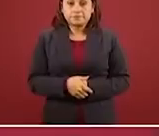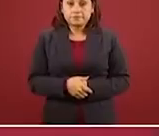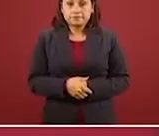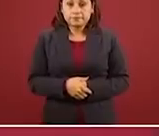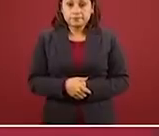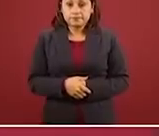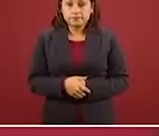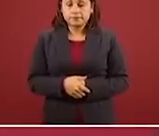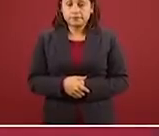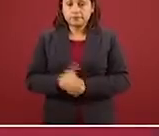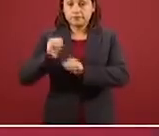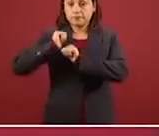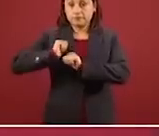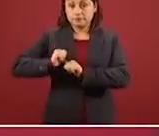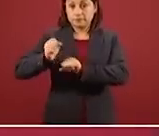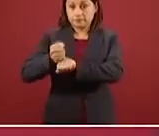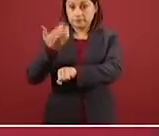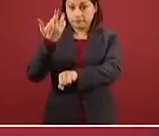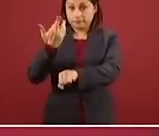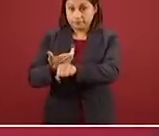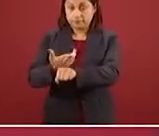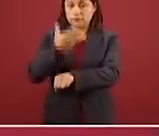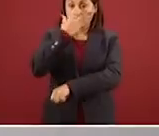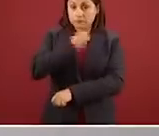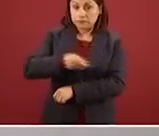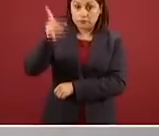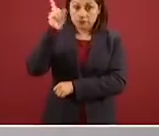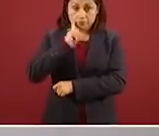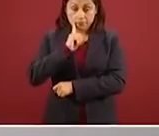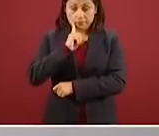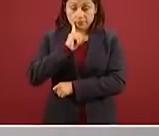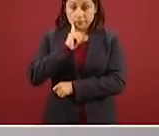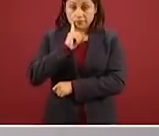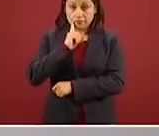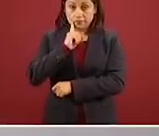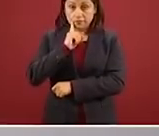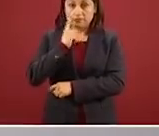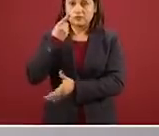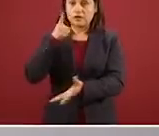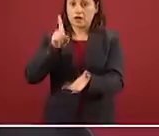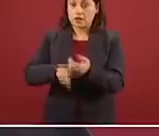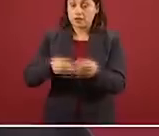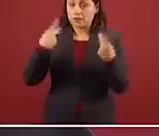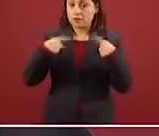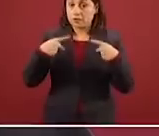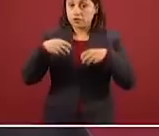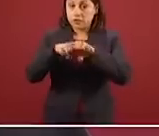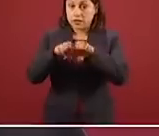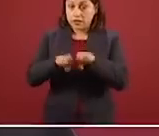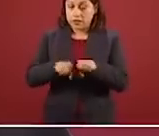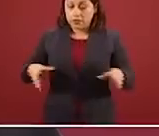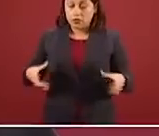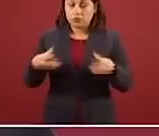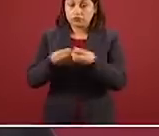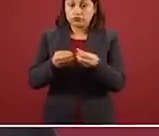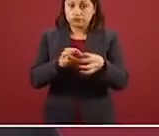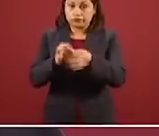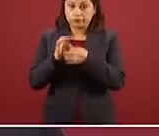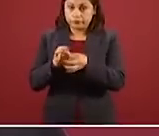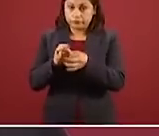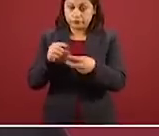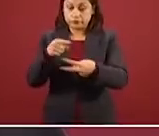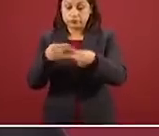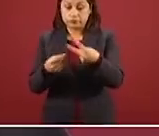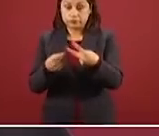los secretarios, secretarias y el personal de confianza, que ya debe de estar